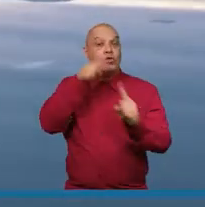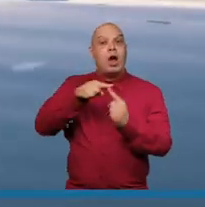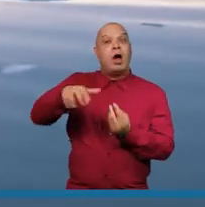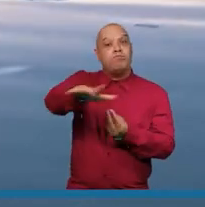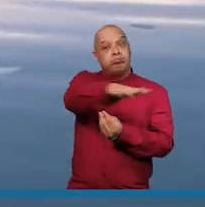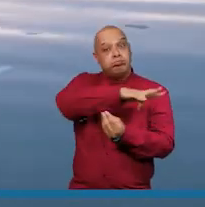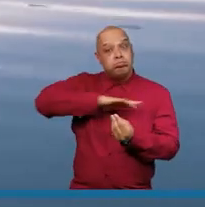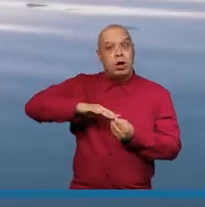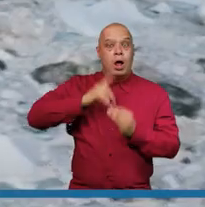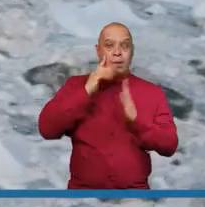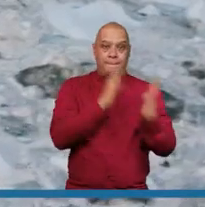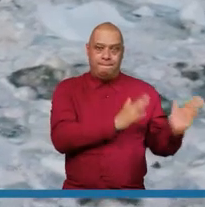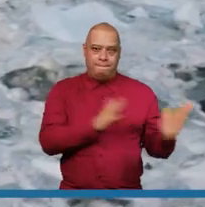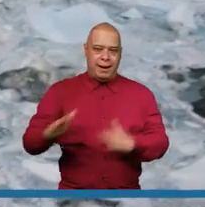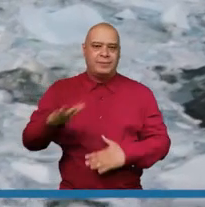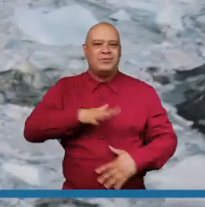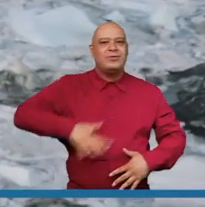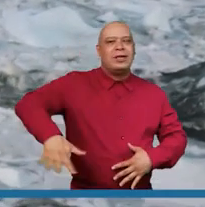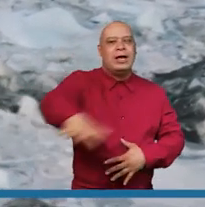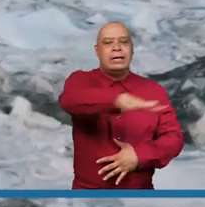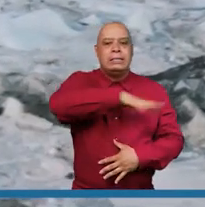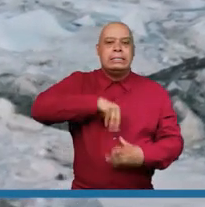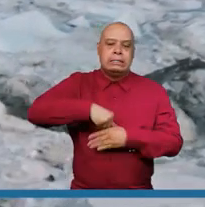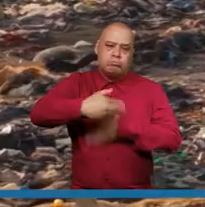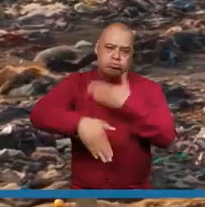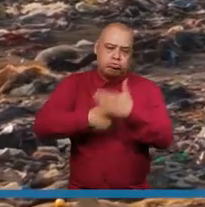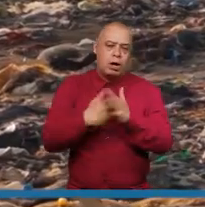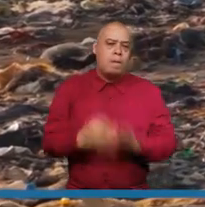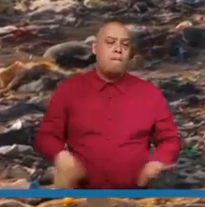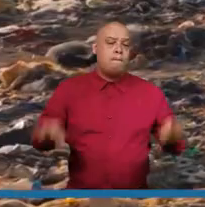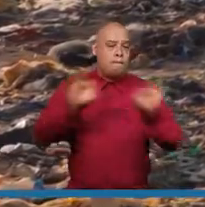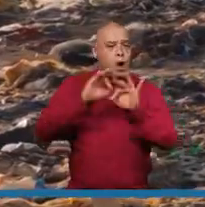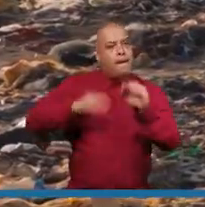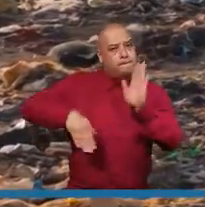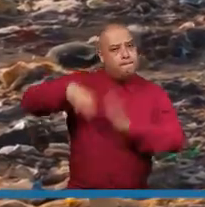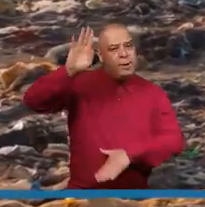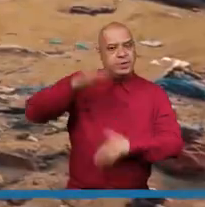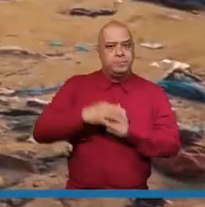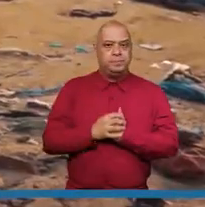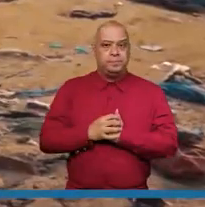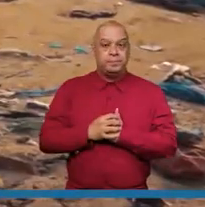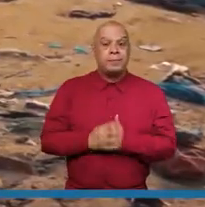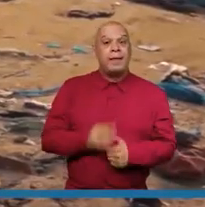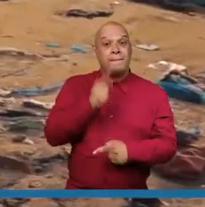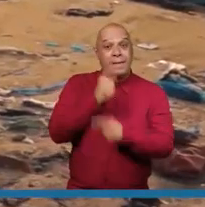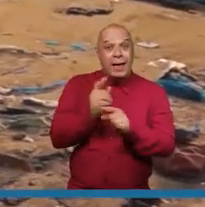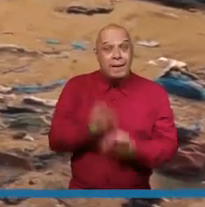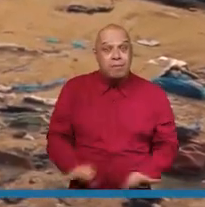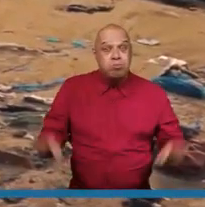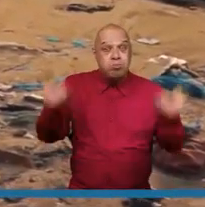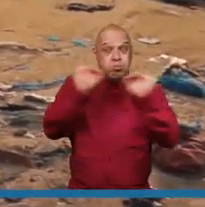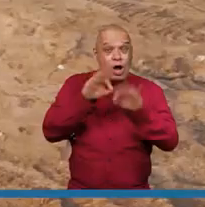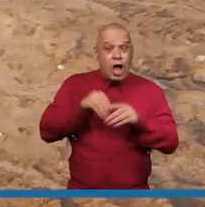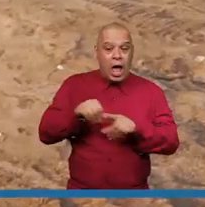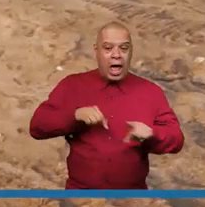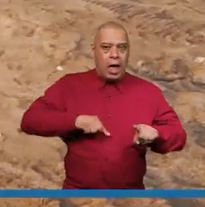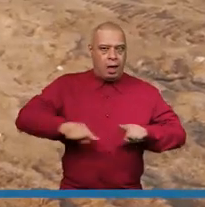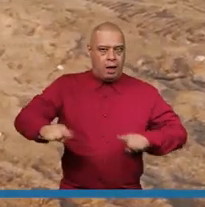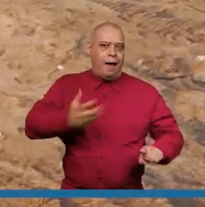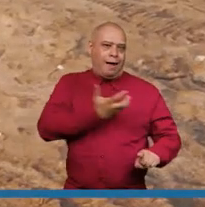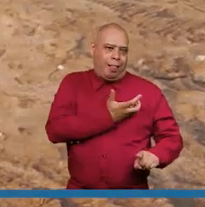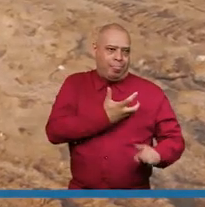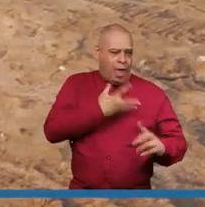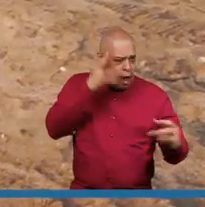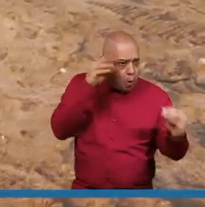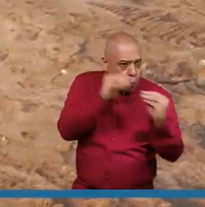donde la planificación del mismo territorio cumple un elemento esencial. Y es ahí la importancia de trabajar con las administraciones